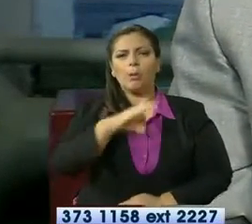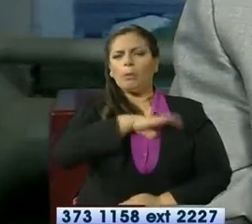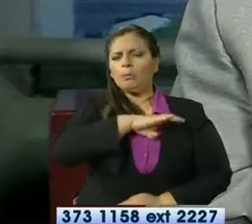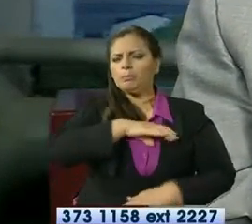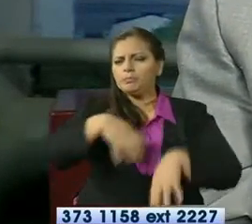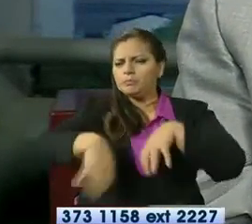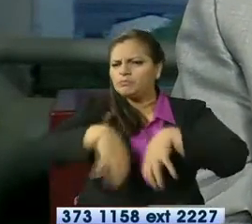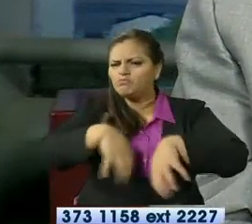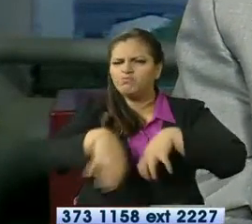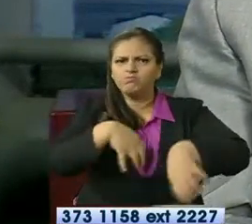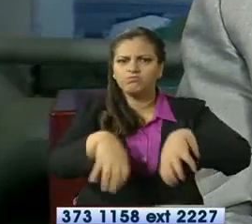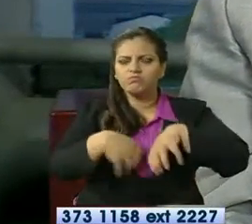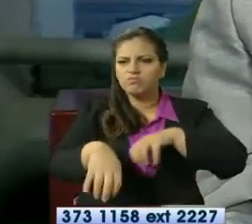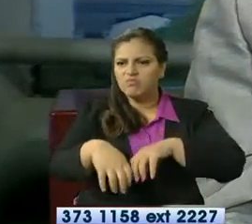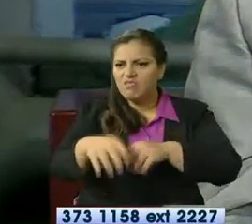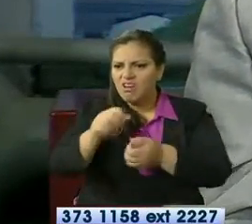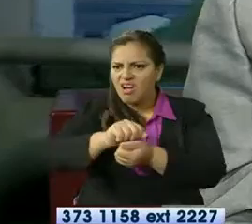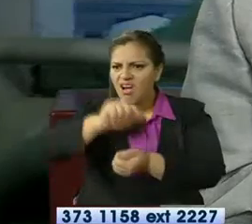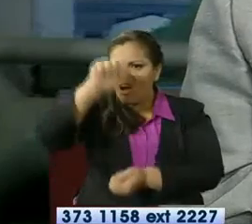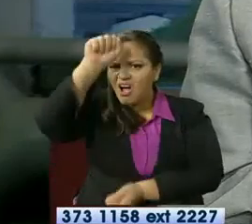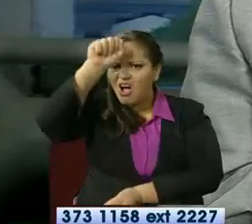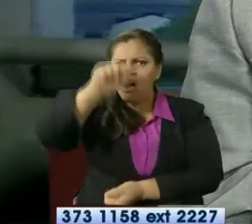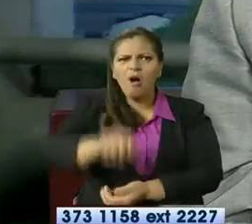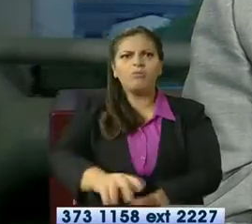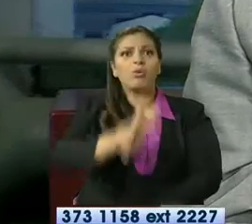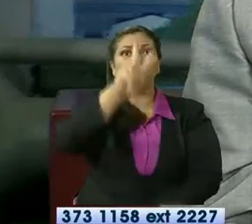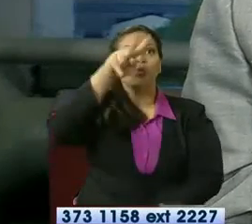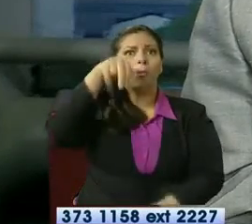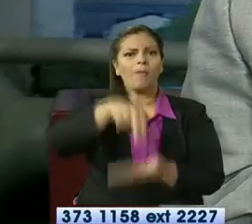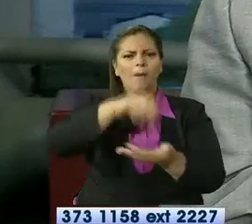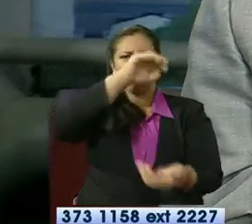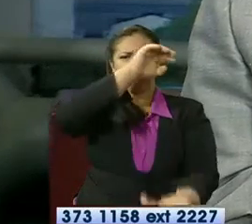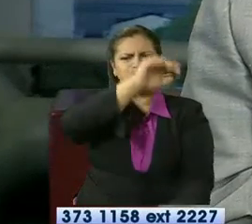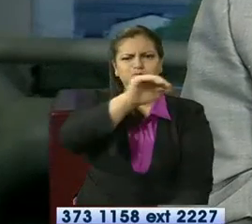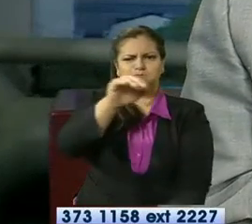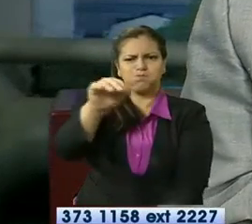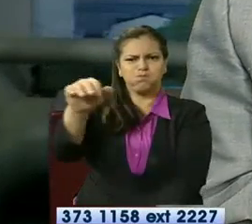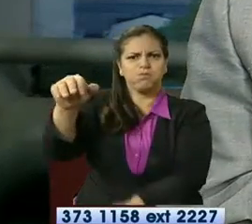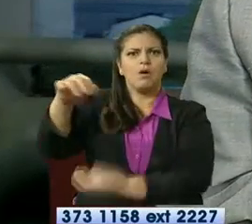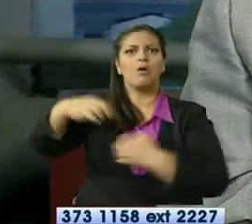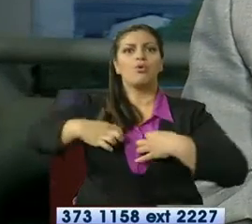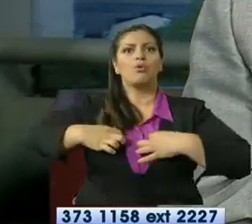las prendas de vestir provenían presumiblemente desde los Estados Unidos de Norteamérica.